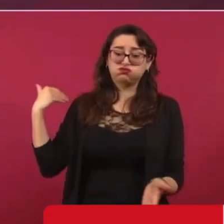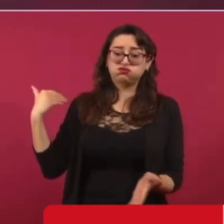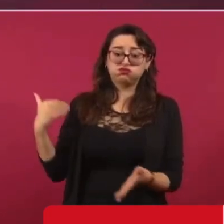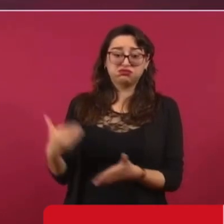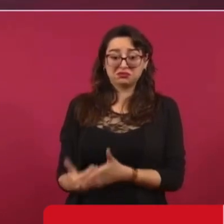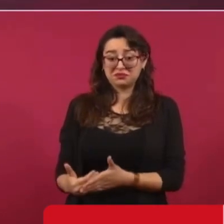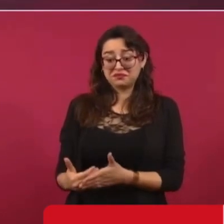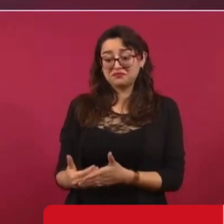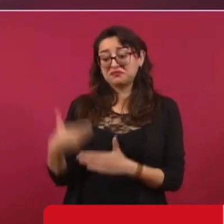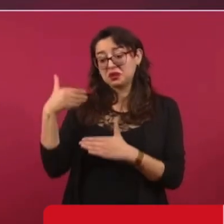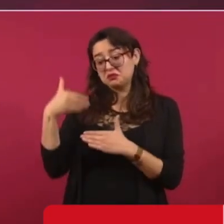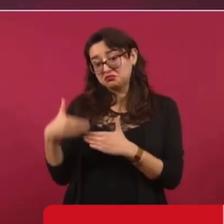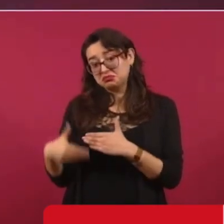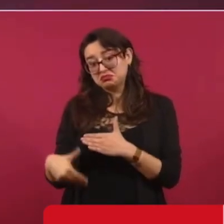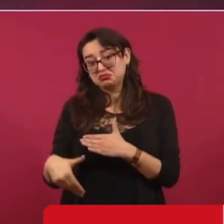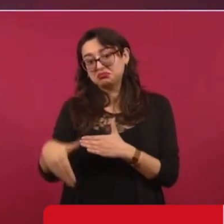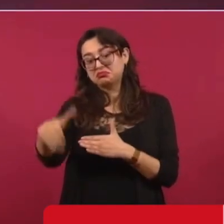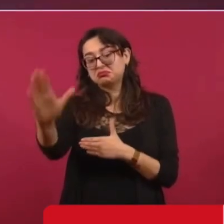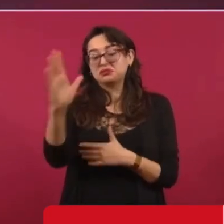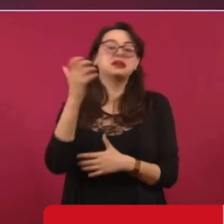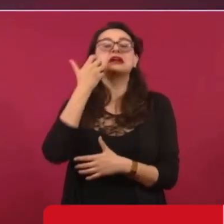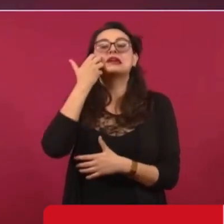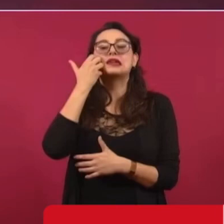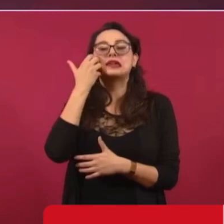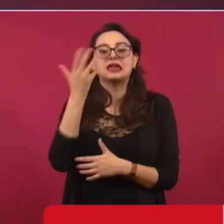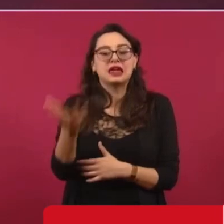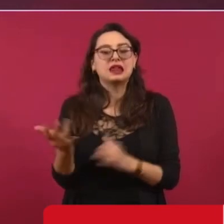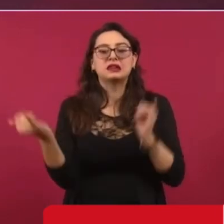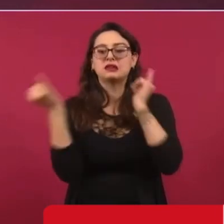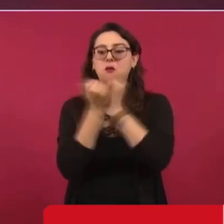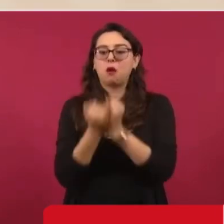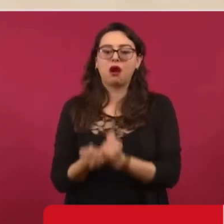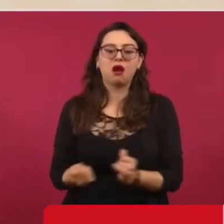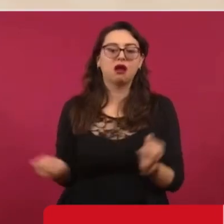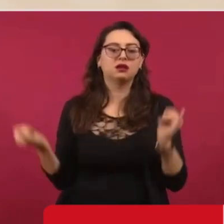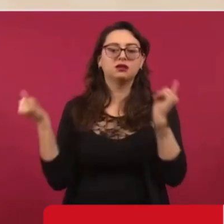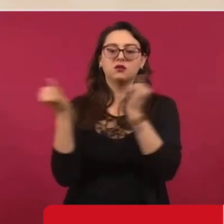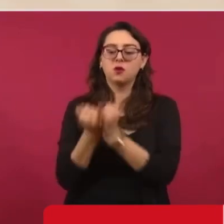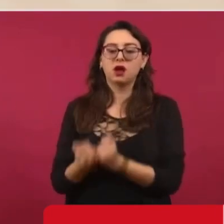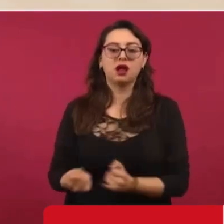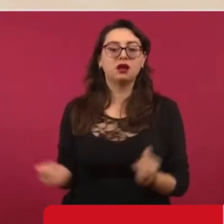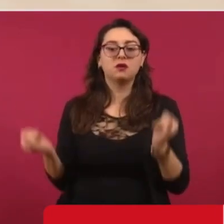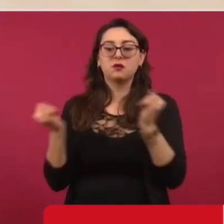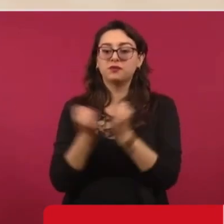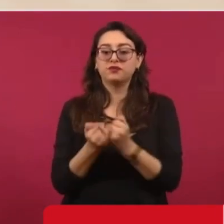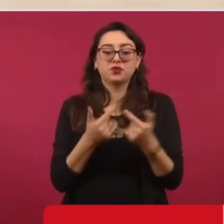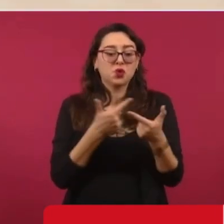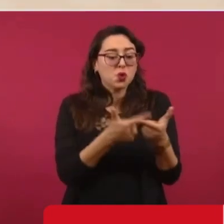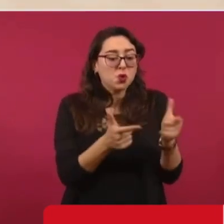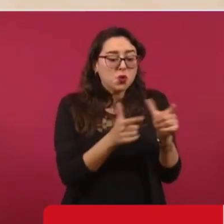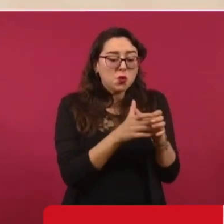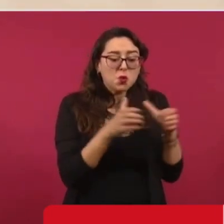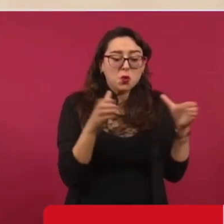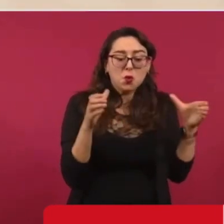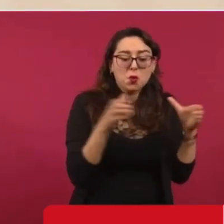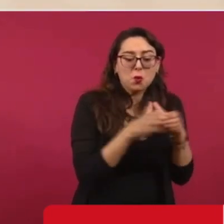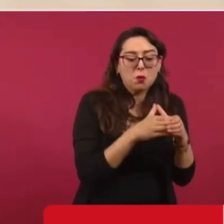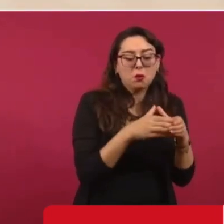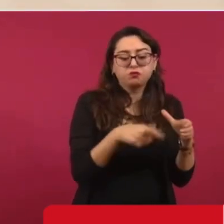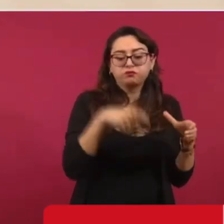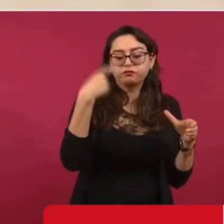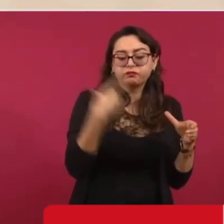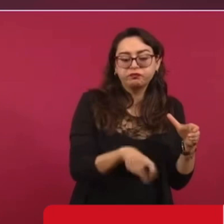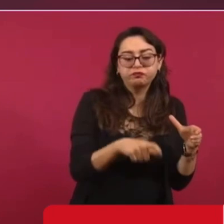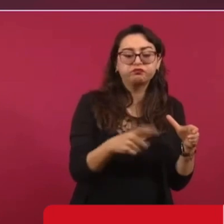que sea una élite la que decida siempre. Por eso hablo de que en